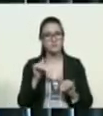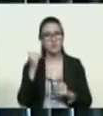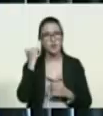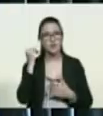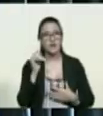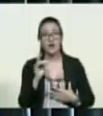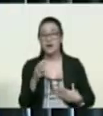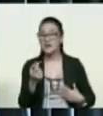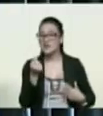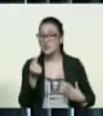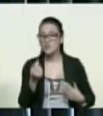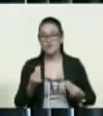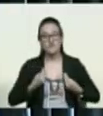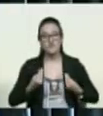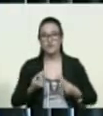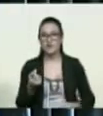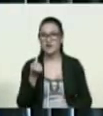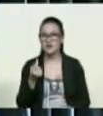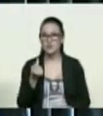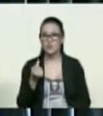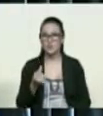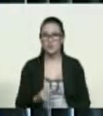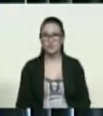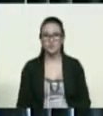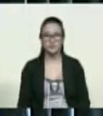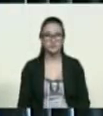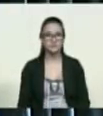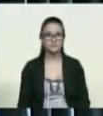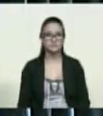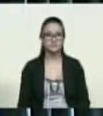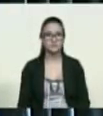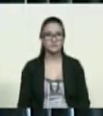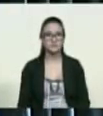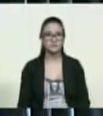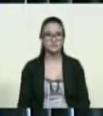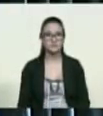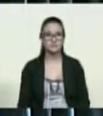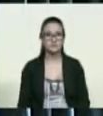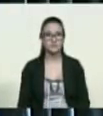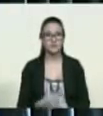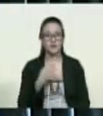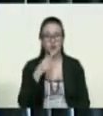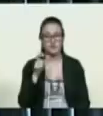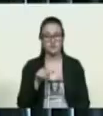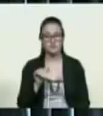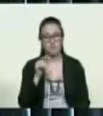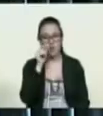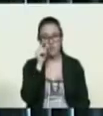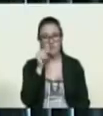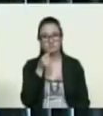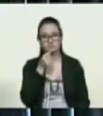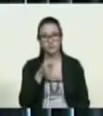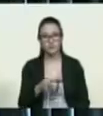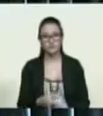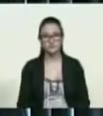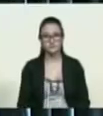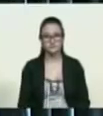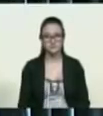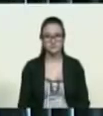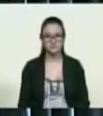vivo. Textualmente es lo que ha dicho este señor Monasterio, alias Bon. Lo que buscábamos es